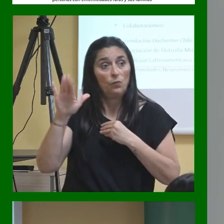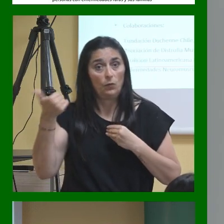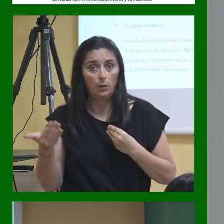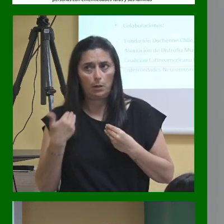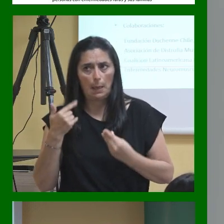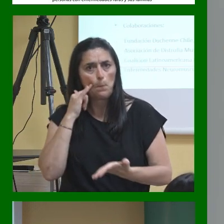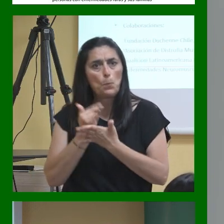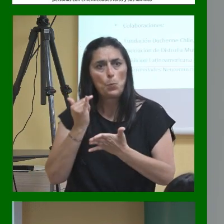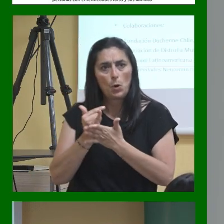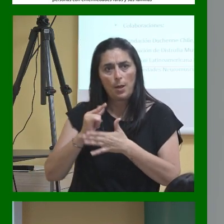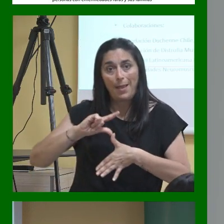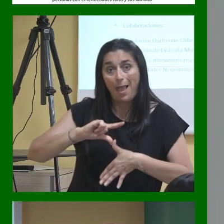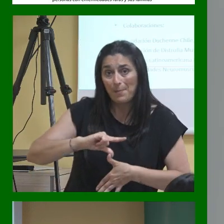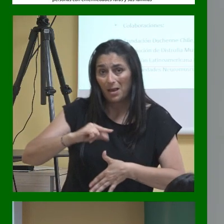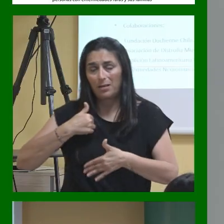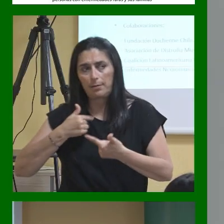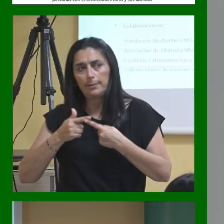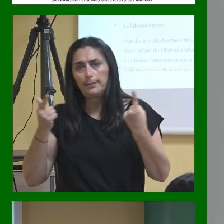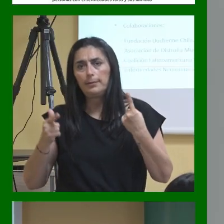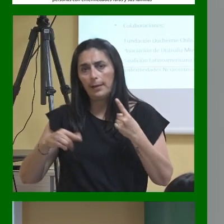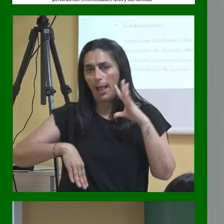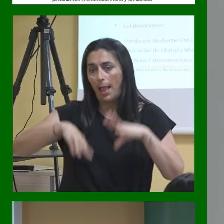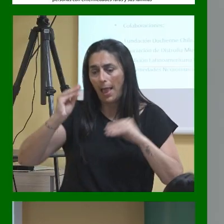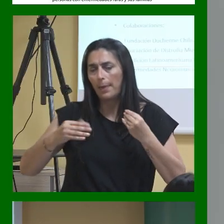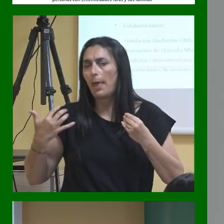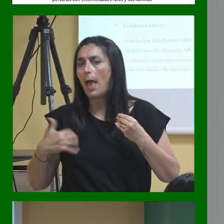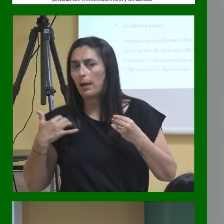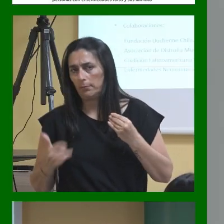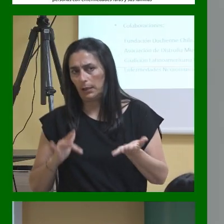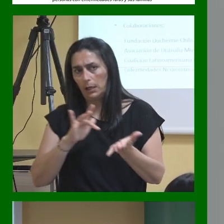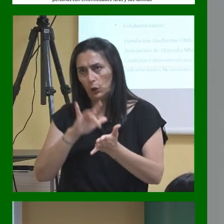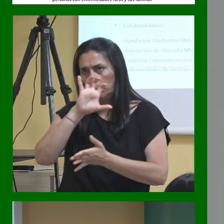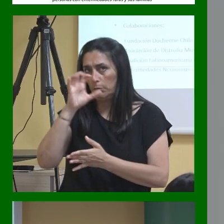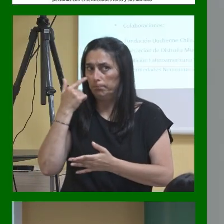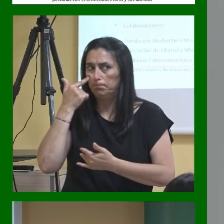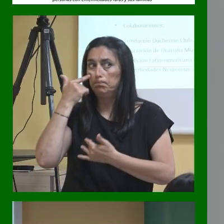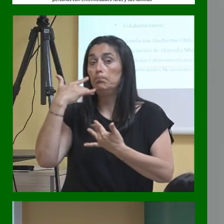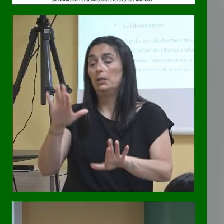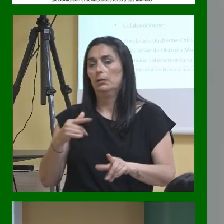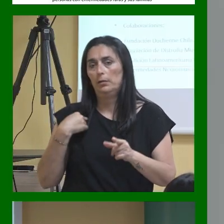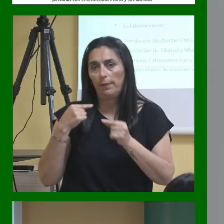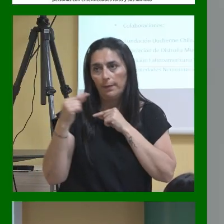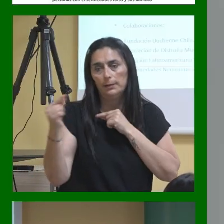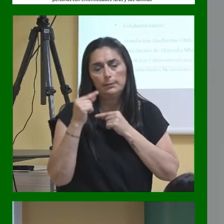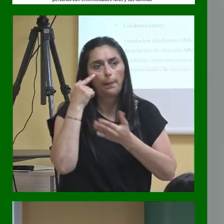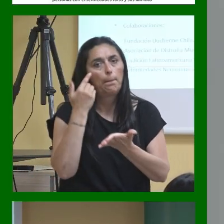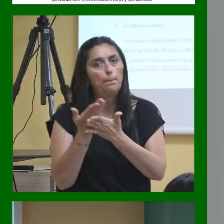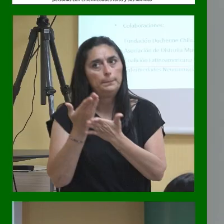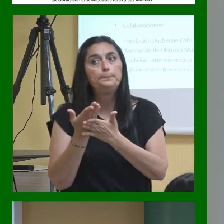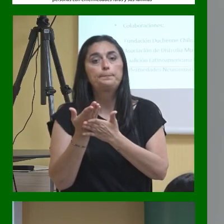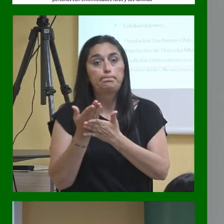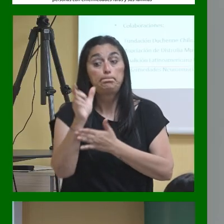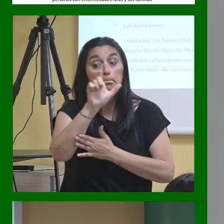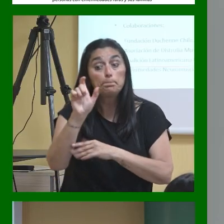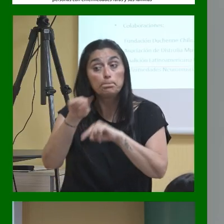ensayado, por ejemplo, en Latinoamérica, en particular, en los Andes, gente en Argentina, imaginar a grandes distancias, y tienen que cuidar a